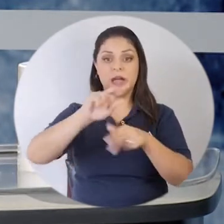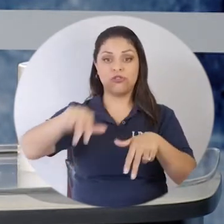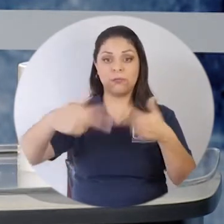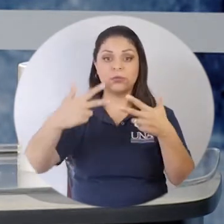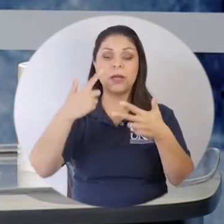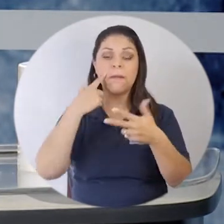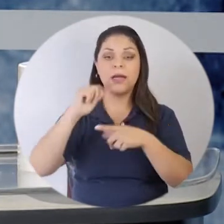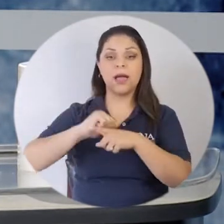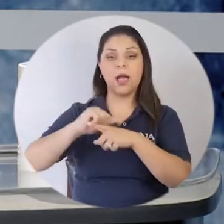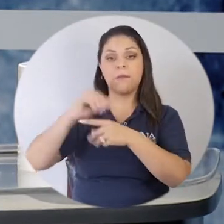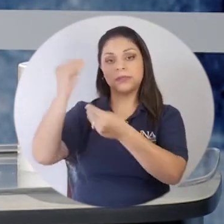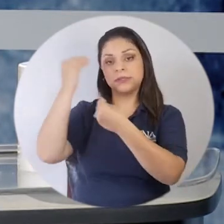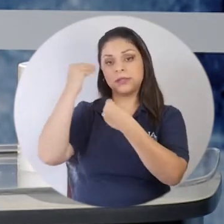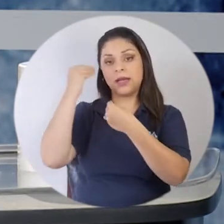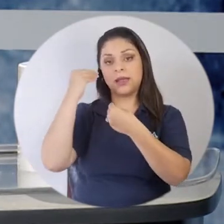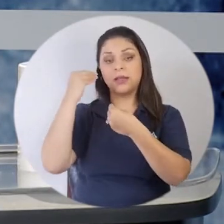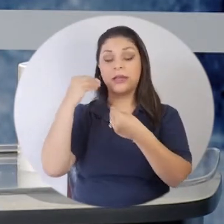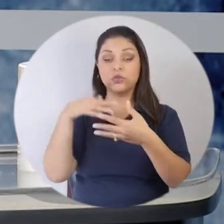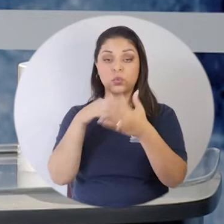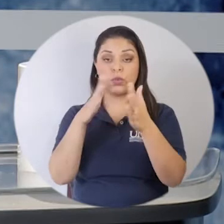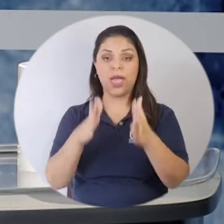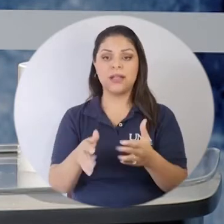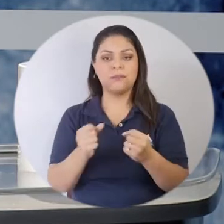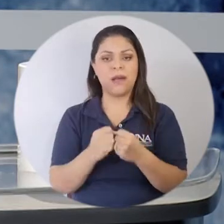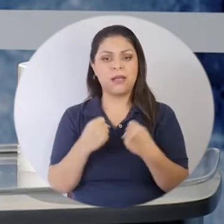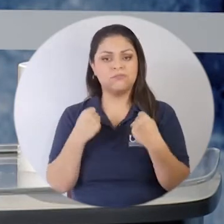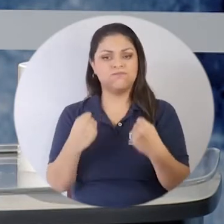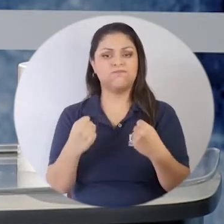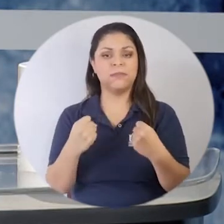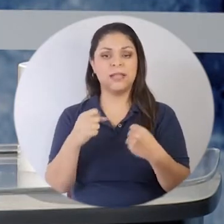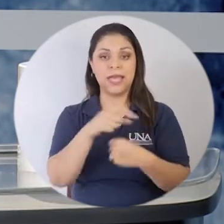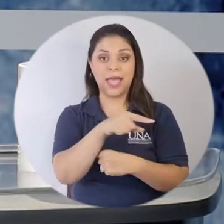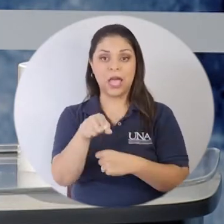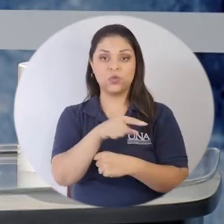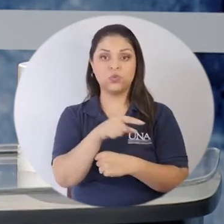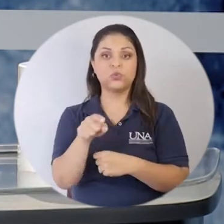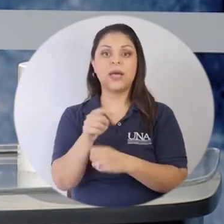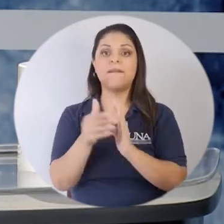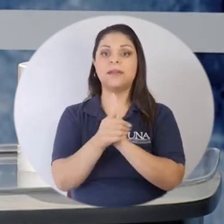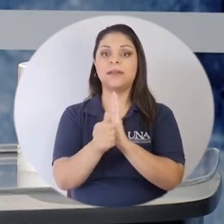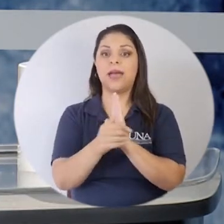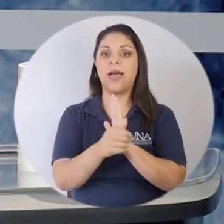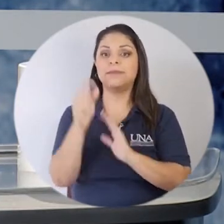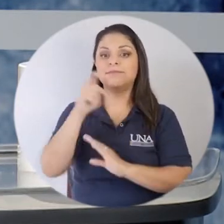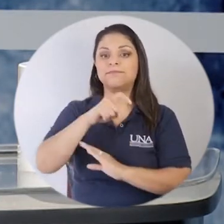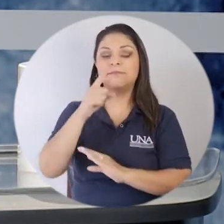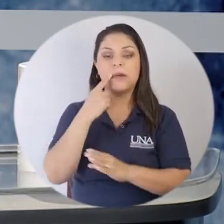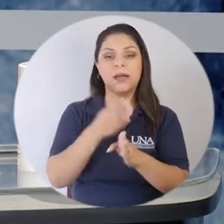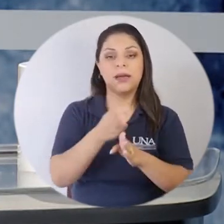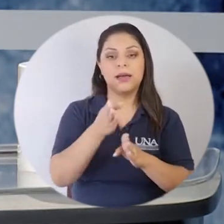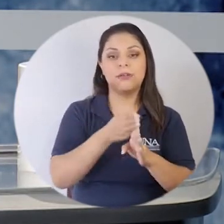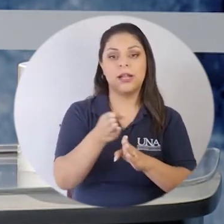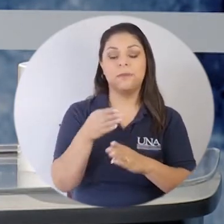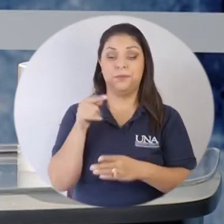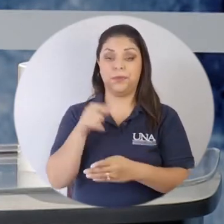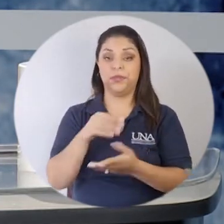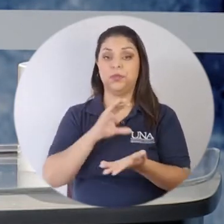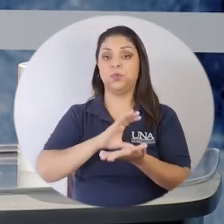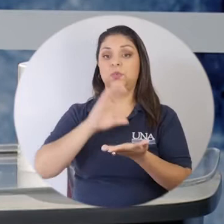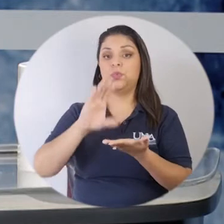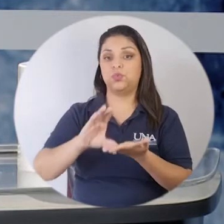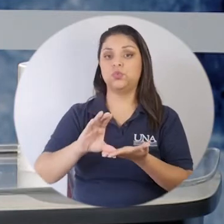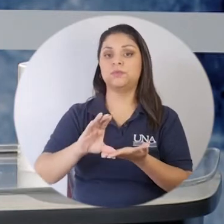los estudiantes y desarrollar y potenciar en ellos habilidades que son requeridas para la carrera. Esos cursos